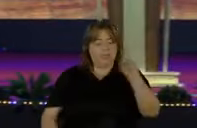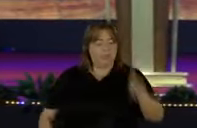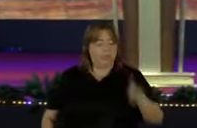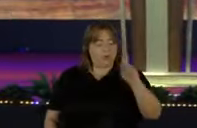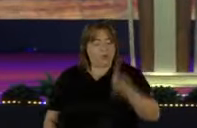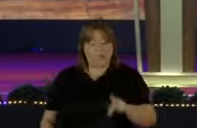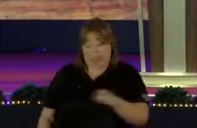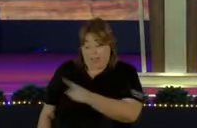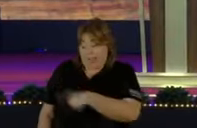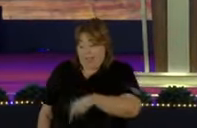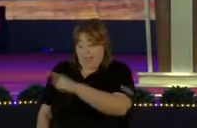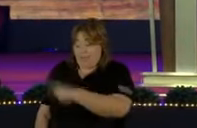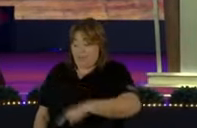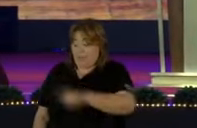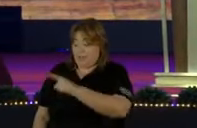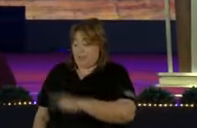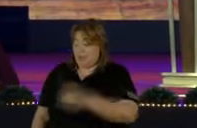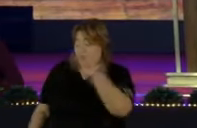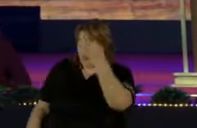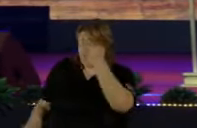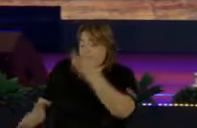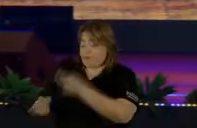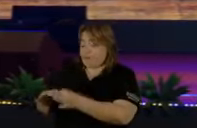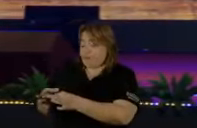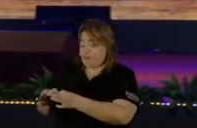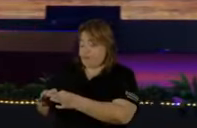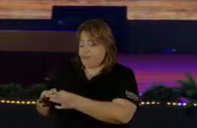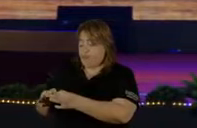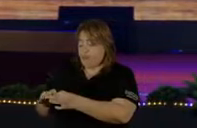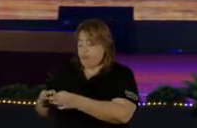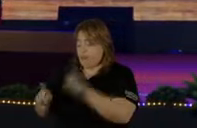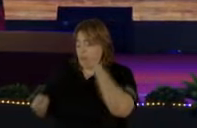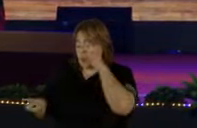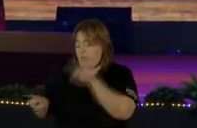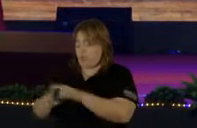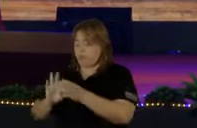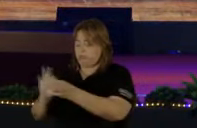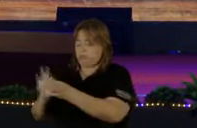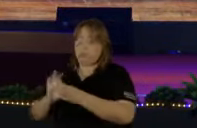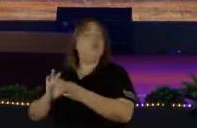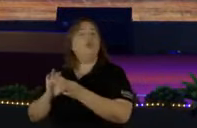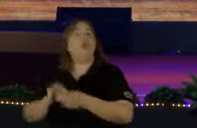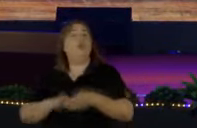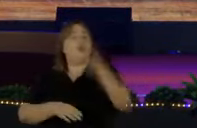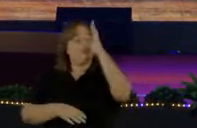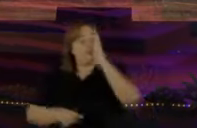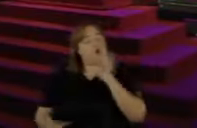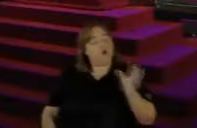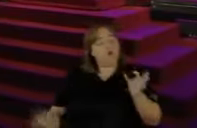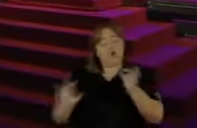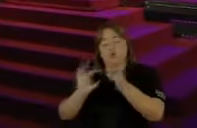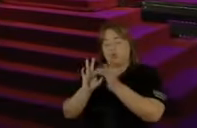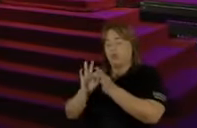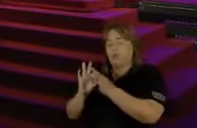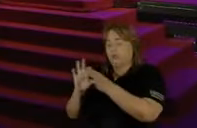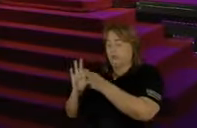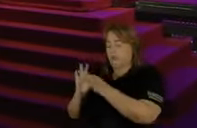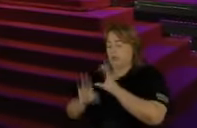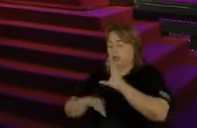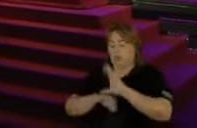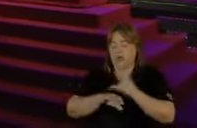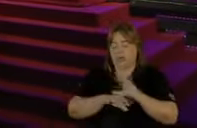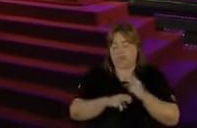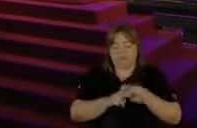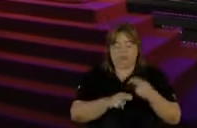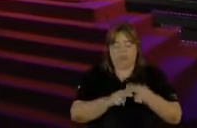dele gloria a Dios. Algo Dios está haciendo, está unificando a la iglesia, está uniendo al pueblo que le ama. No importa el nombre,